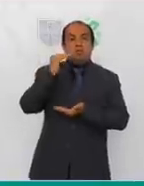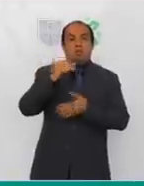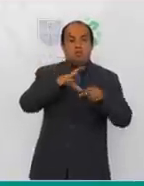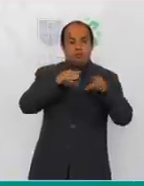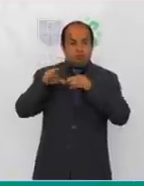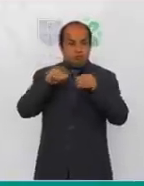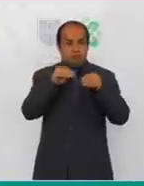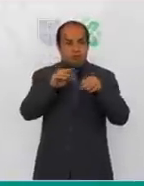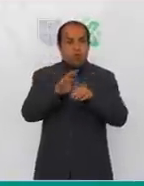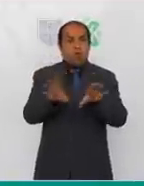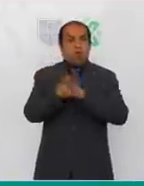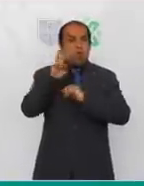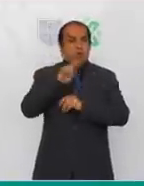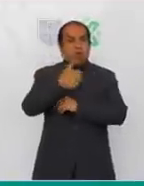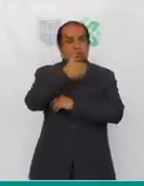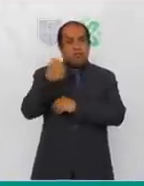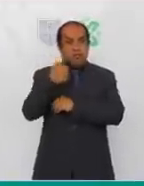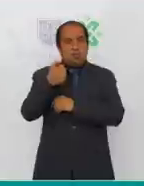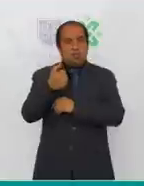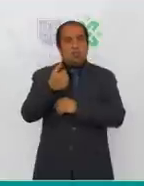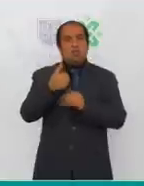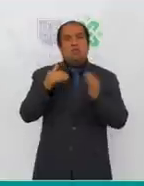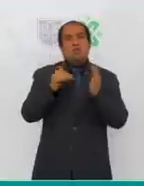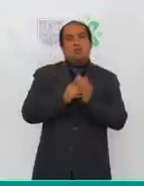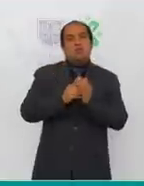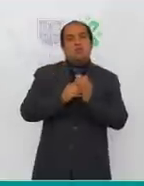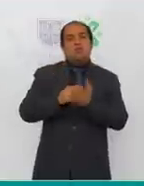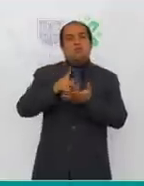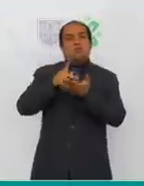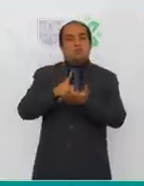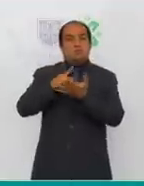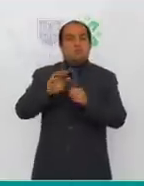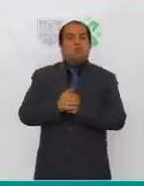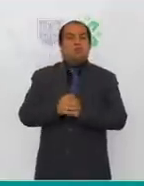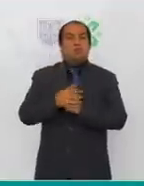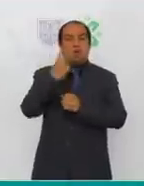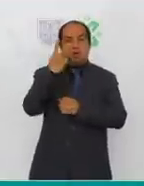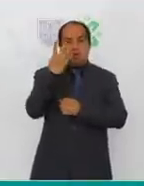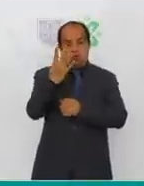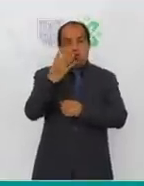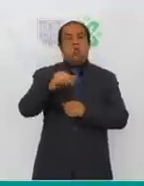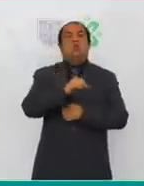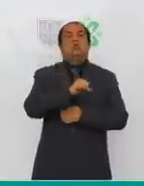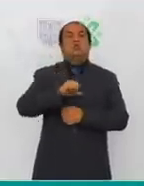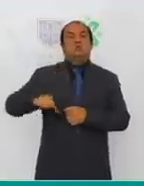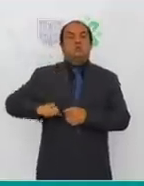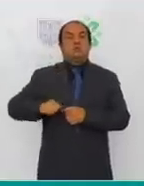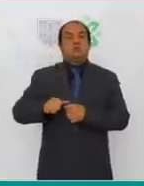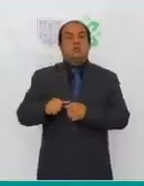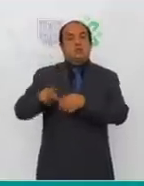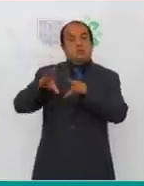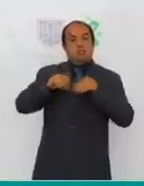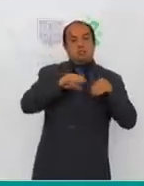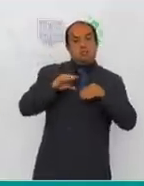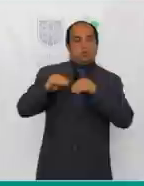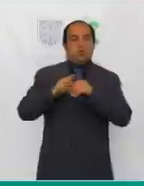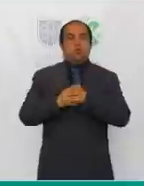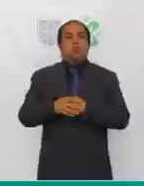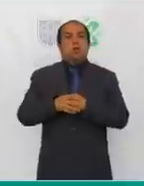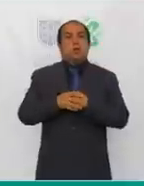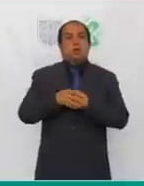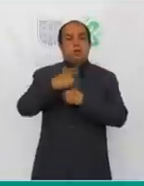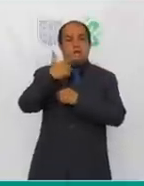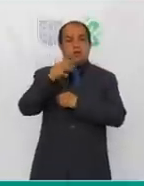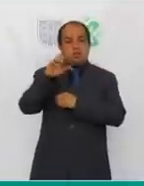en 600 toneladas en 4 alcaldías. Se recuperan reciclables y combustibles derivados de residuos,